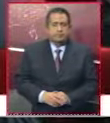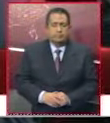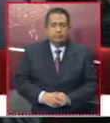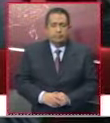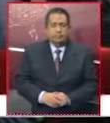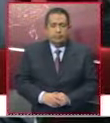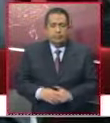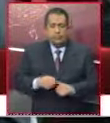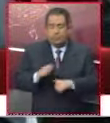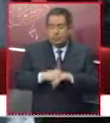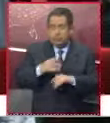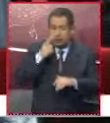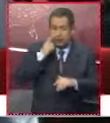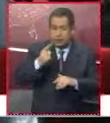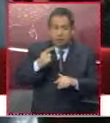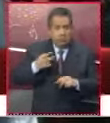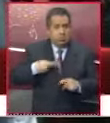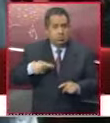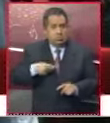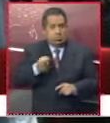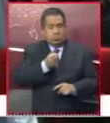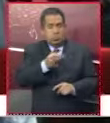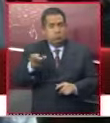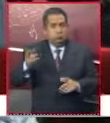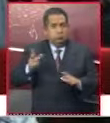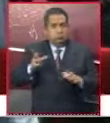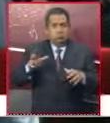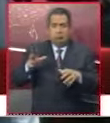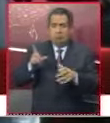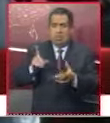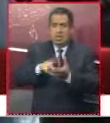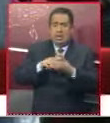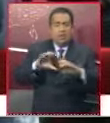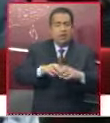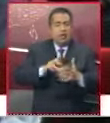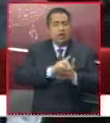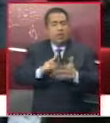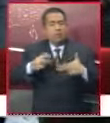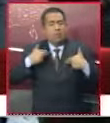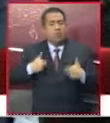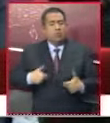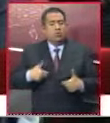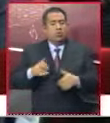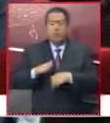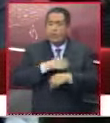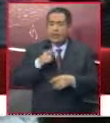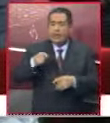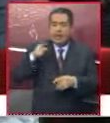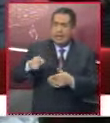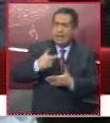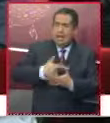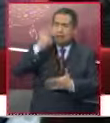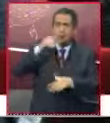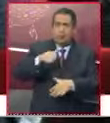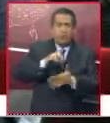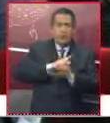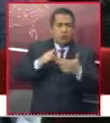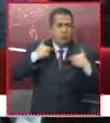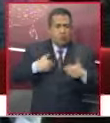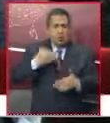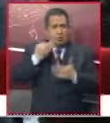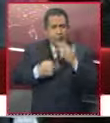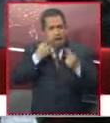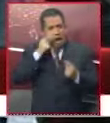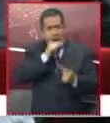Involucrar a gente que esté metida en organizaciones de derechos humanos, porque las violaciones graves de derechos humanos que hoy están ocurriendo